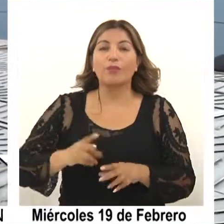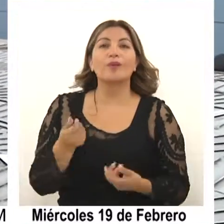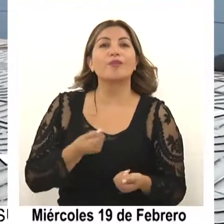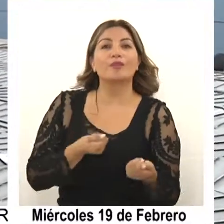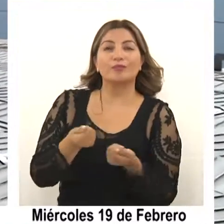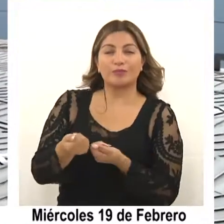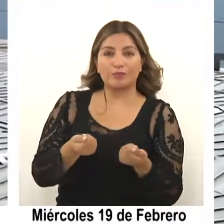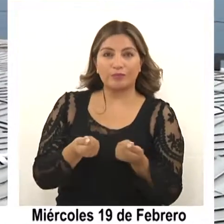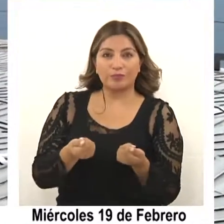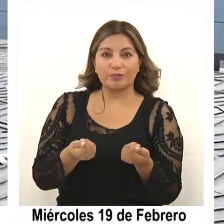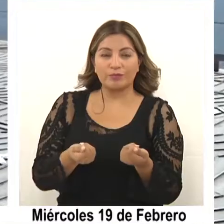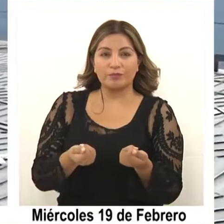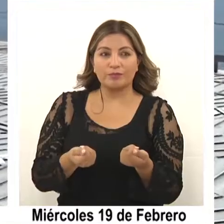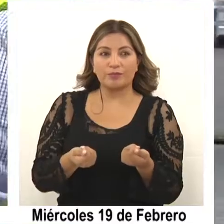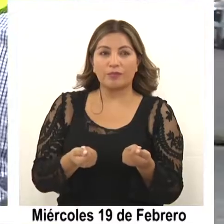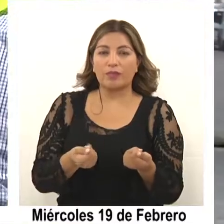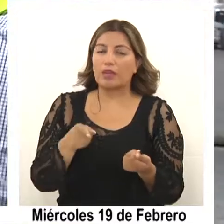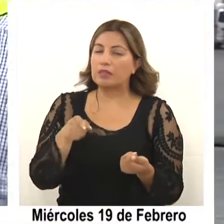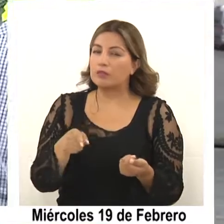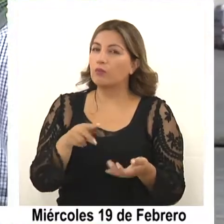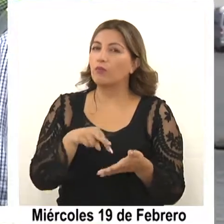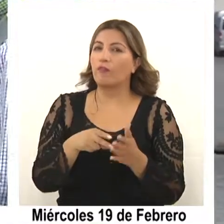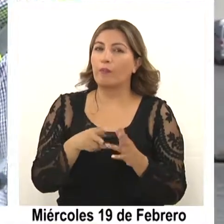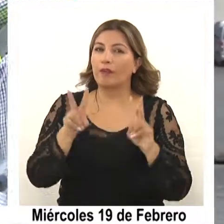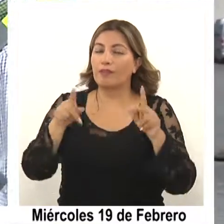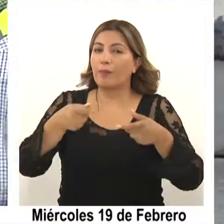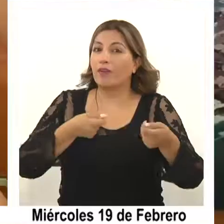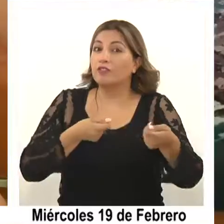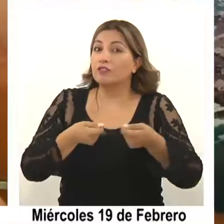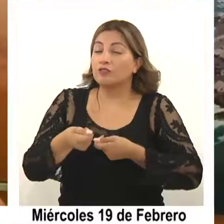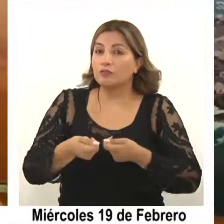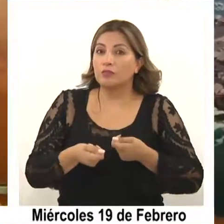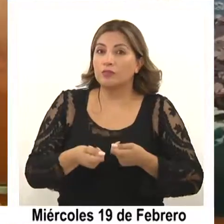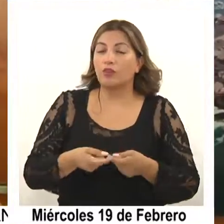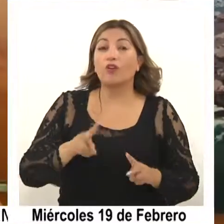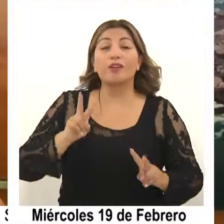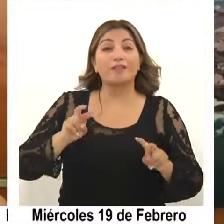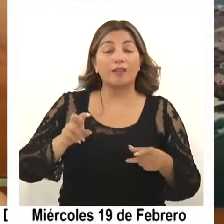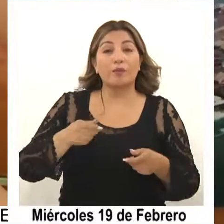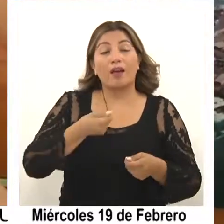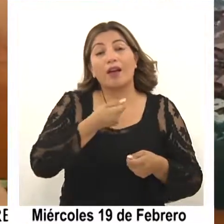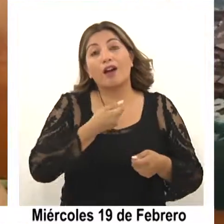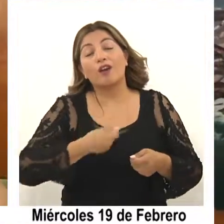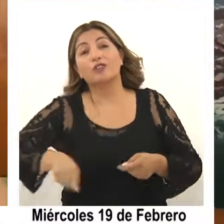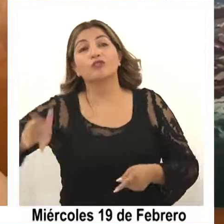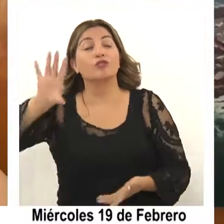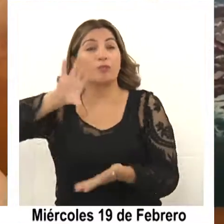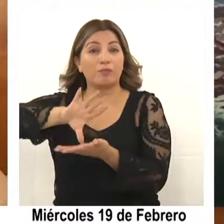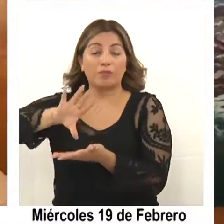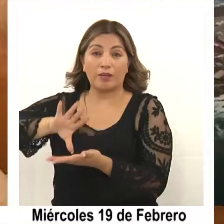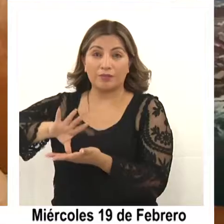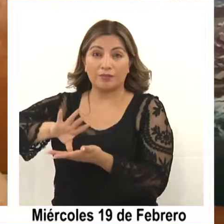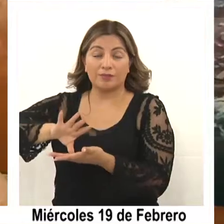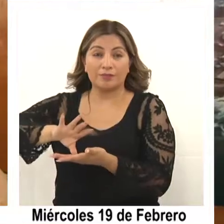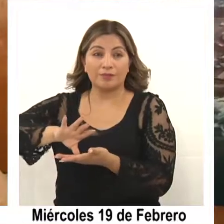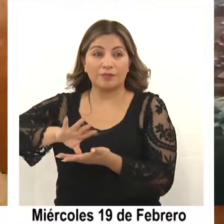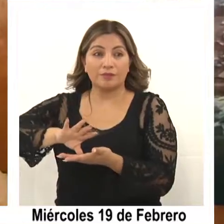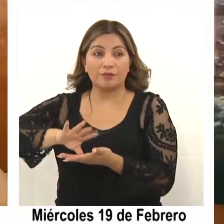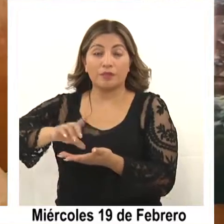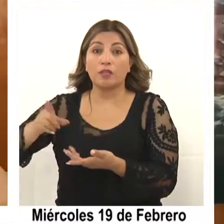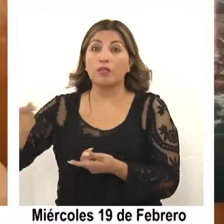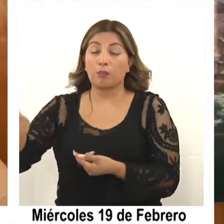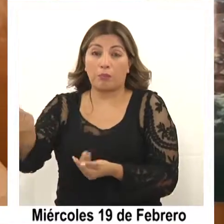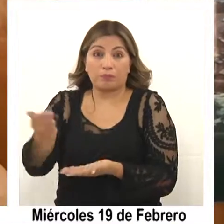comercio obviamente que se ve se ve restringido cuando se trata de exportaciones los importadores también están teniendo un retorno económico